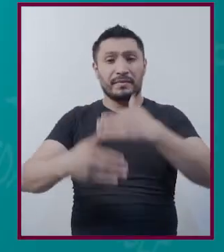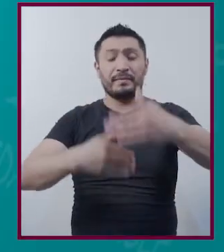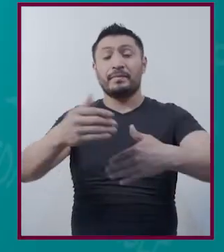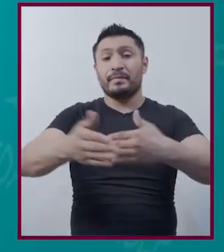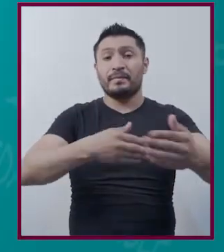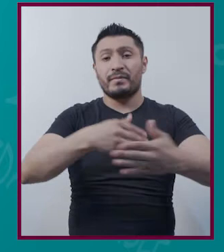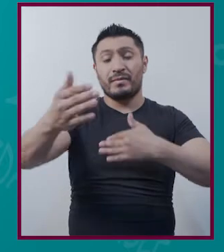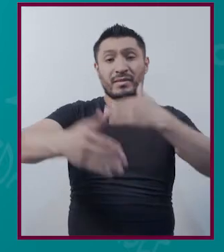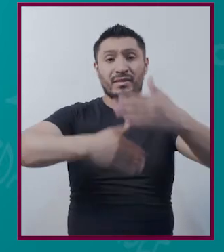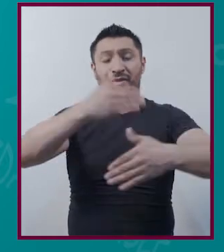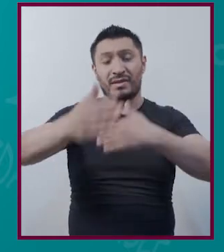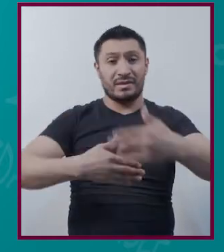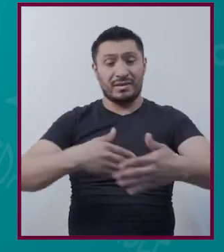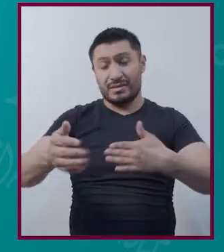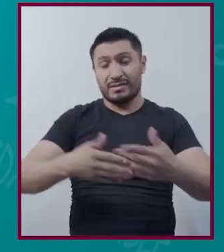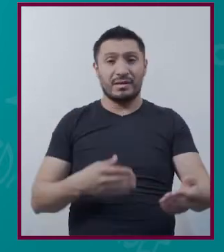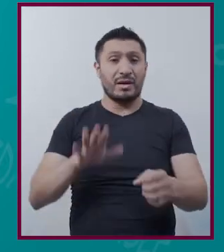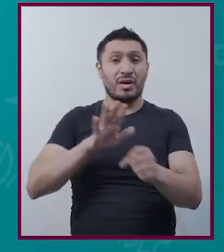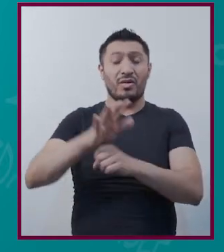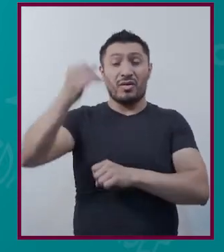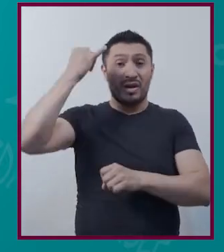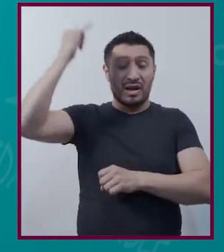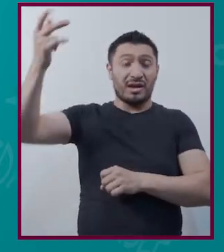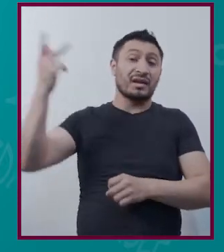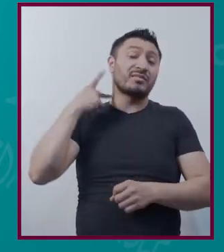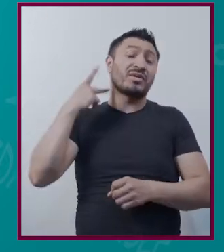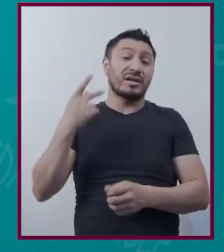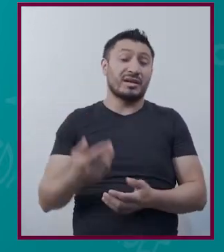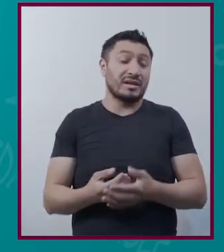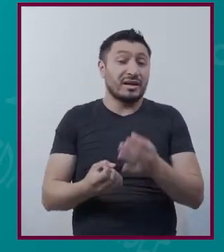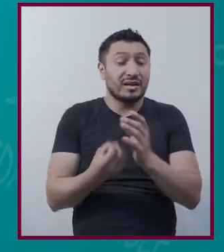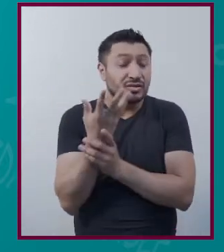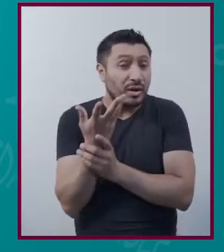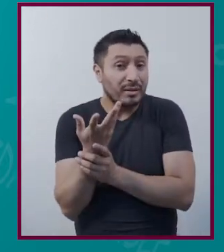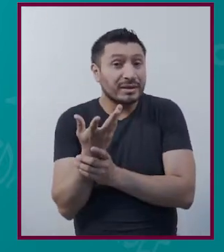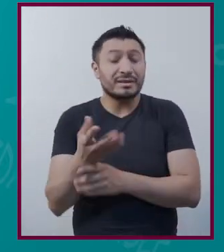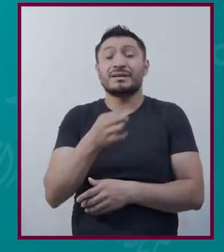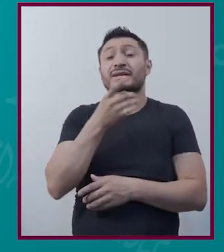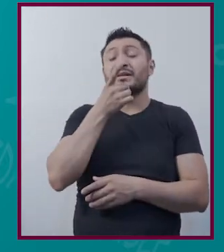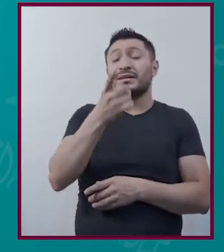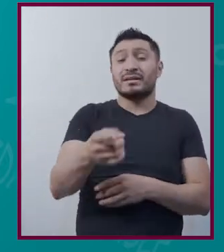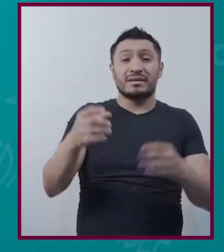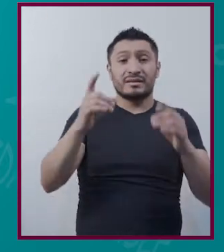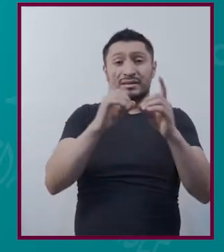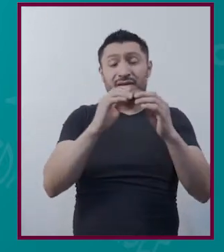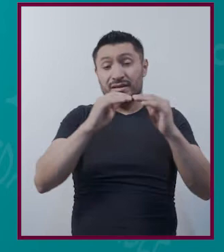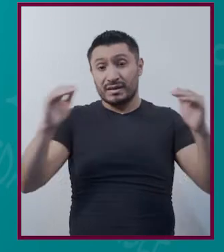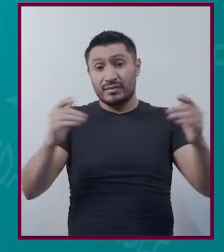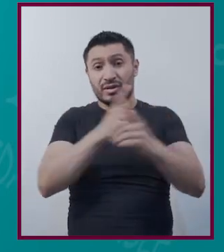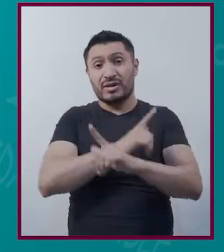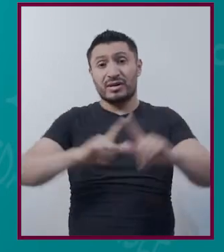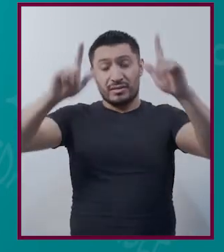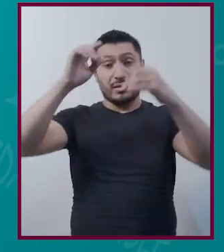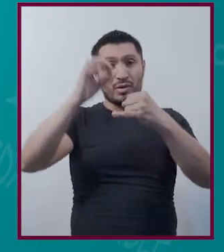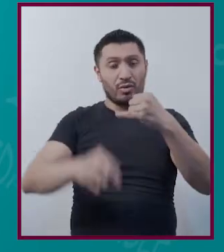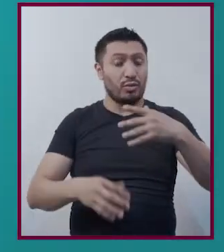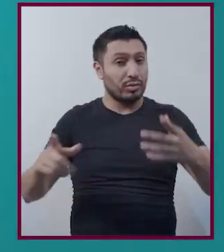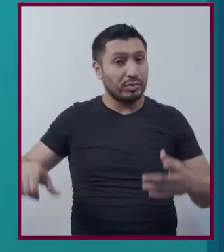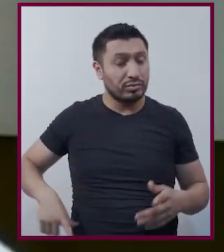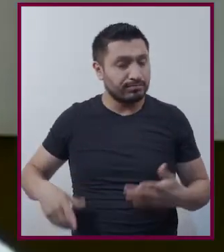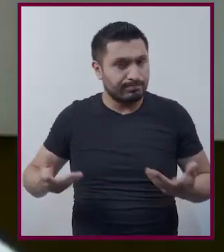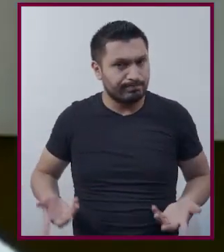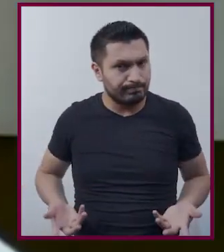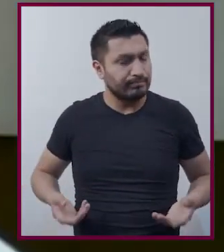han surgido desde la caída del muro de Berlín? ¿Verdaderamente puede decirse que la democracia liberal fue la última? No